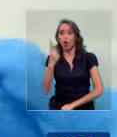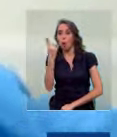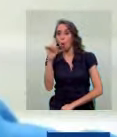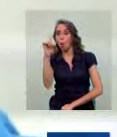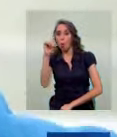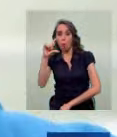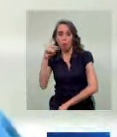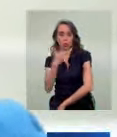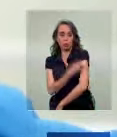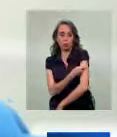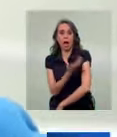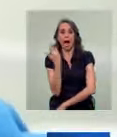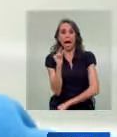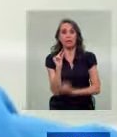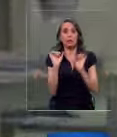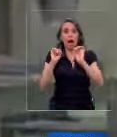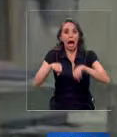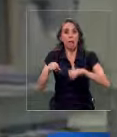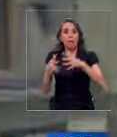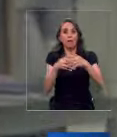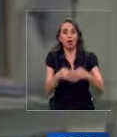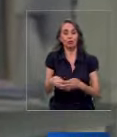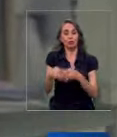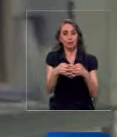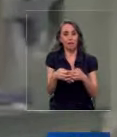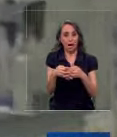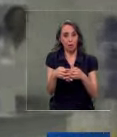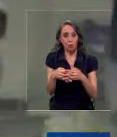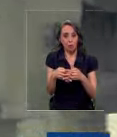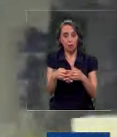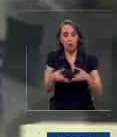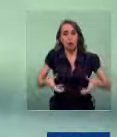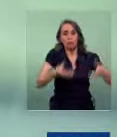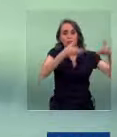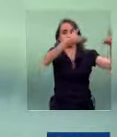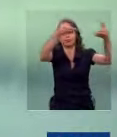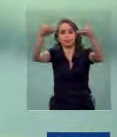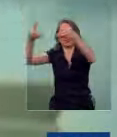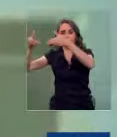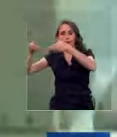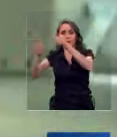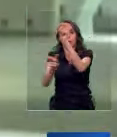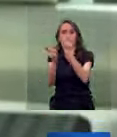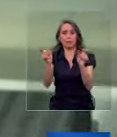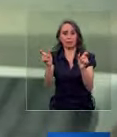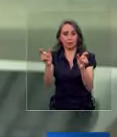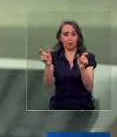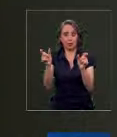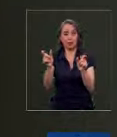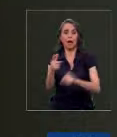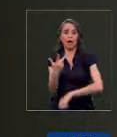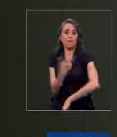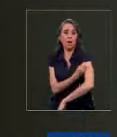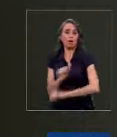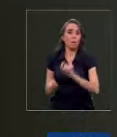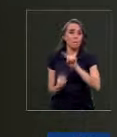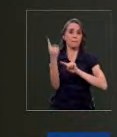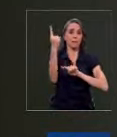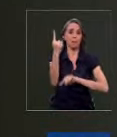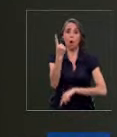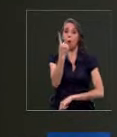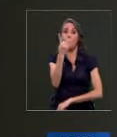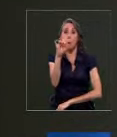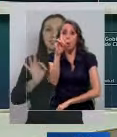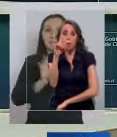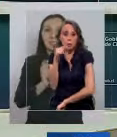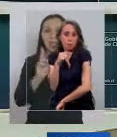sola dosis y que fue recientemente aprobada en eeuu para ser distribuida y aplicada a la población vacuna pionera de un pinchazo